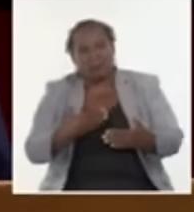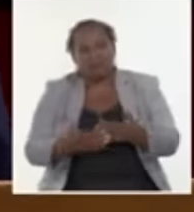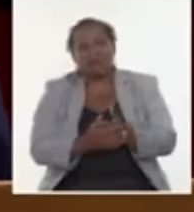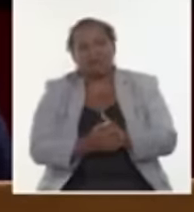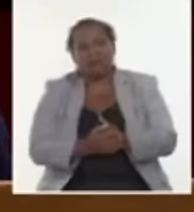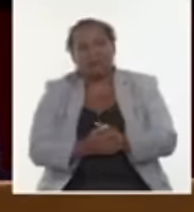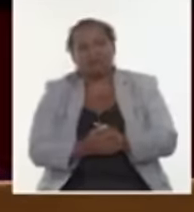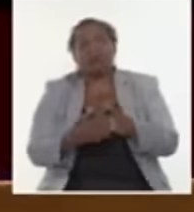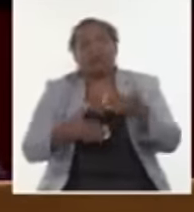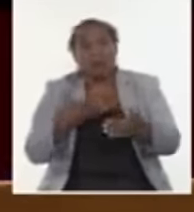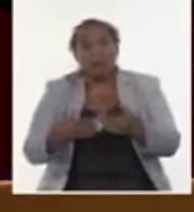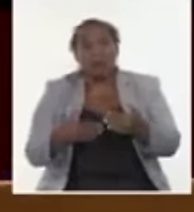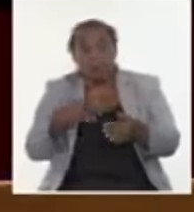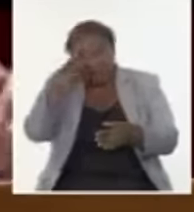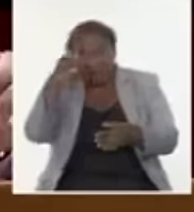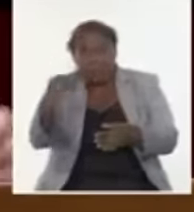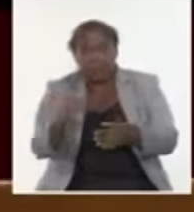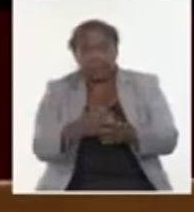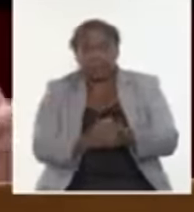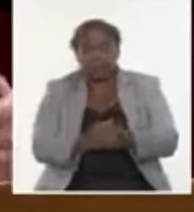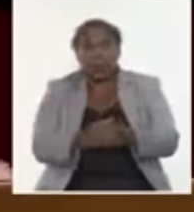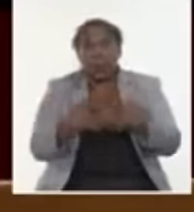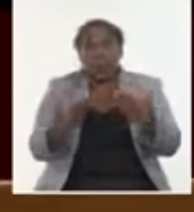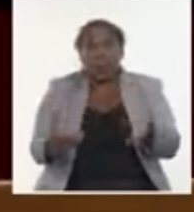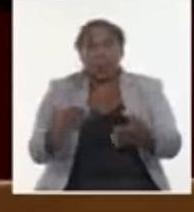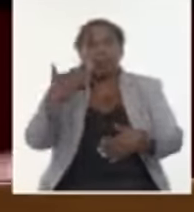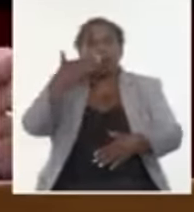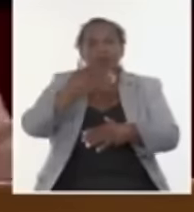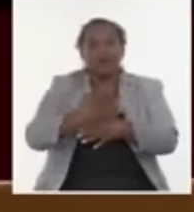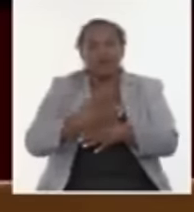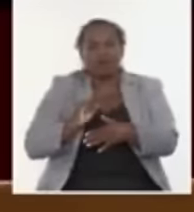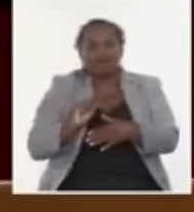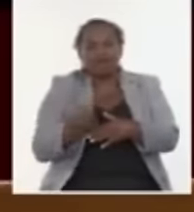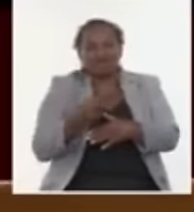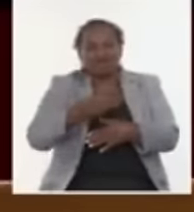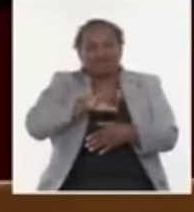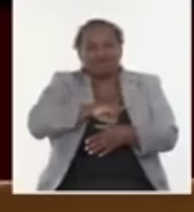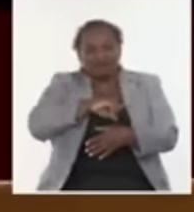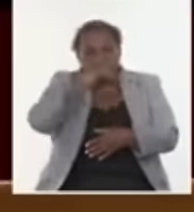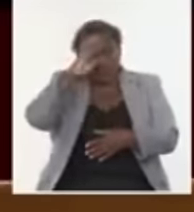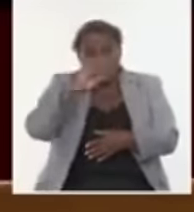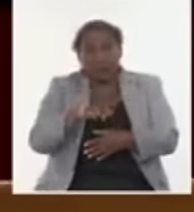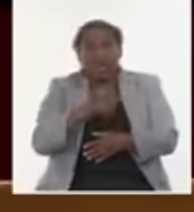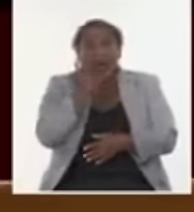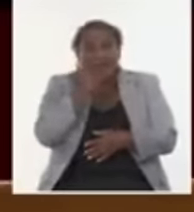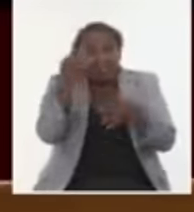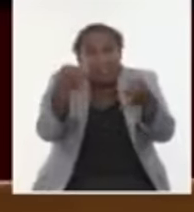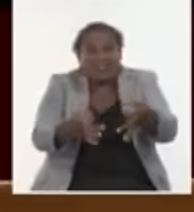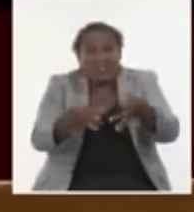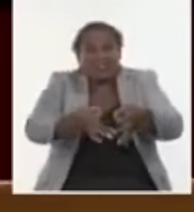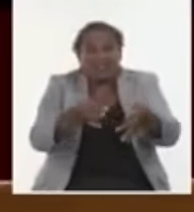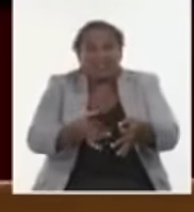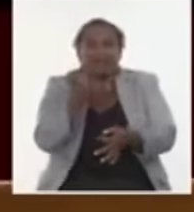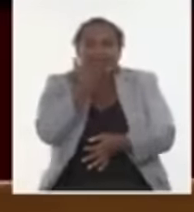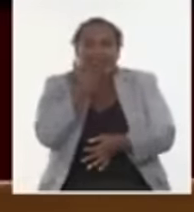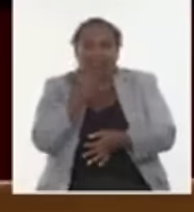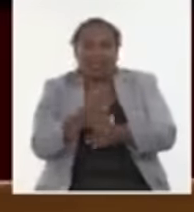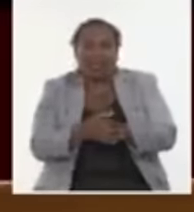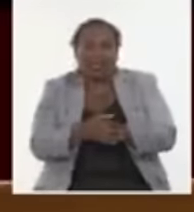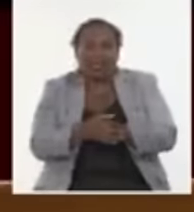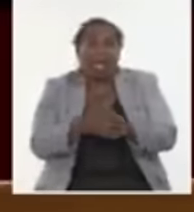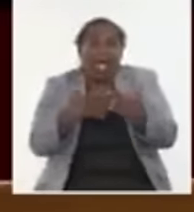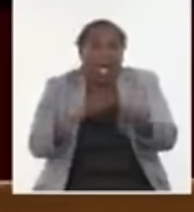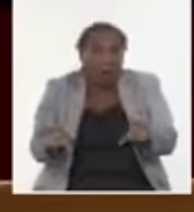¿Problemas objetivos? Sí. ¿Cuál? El bloqueo recrudecido, que de verdad sí daña, a pesar de todas las campañitas en las redes